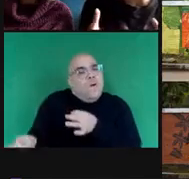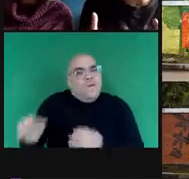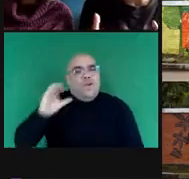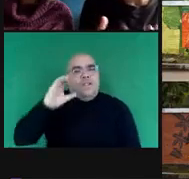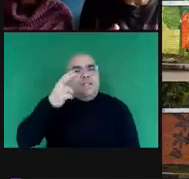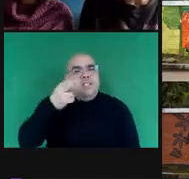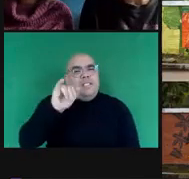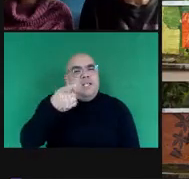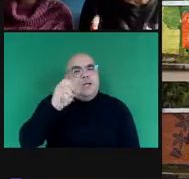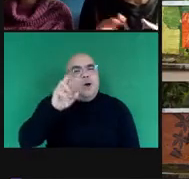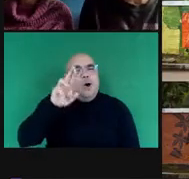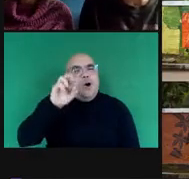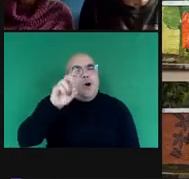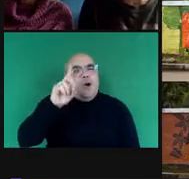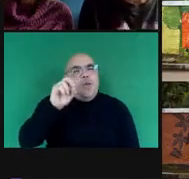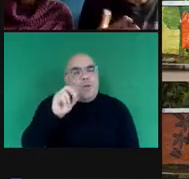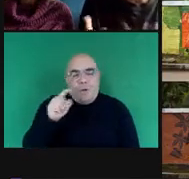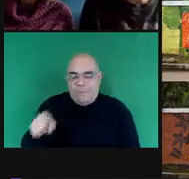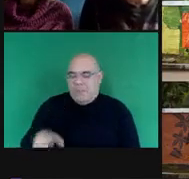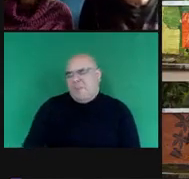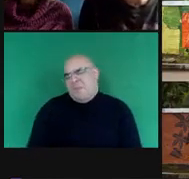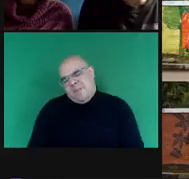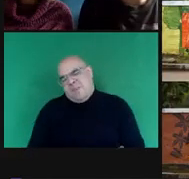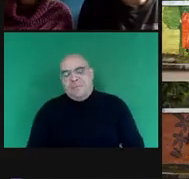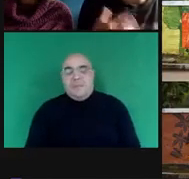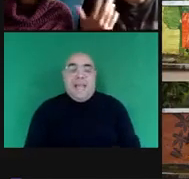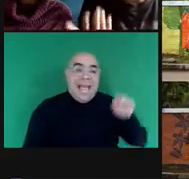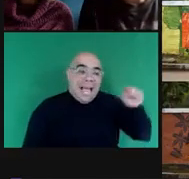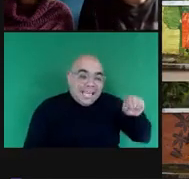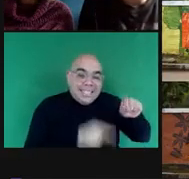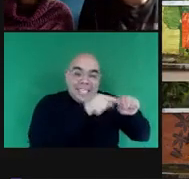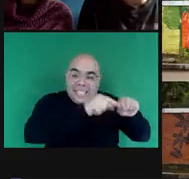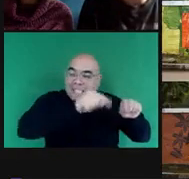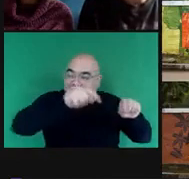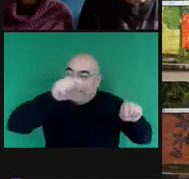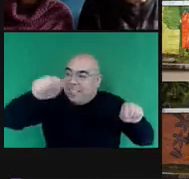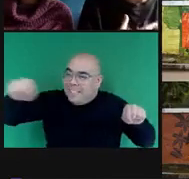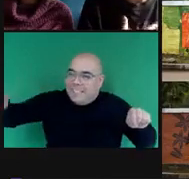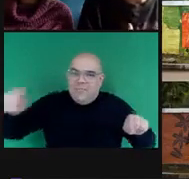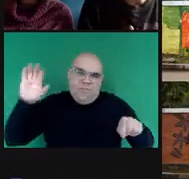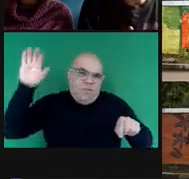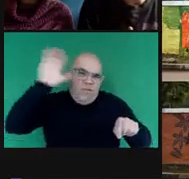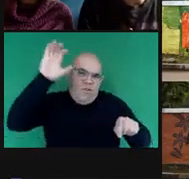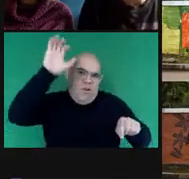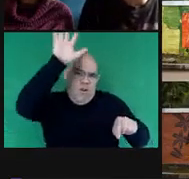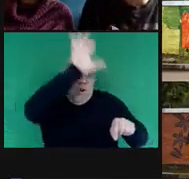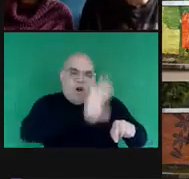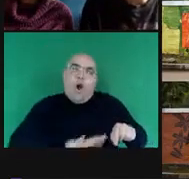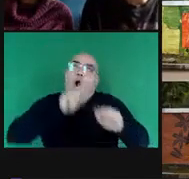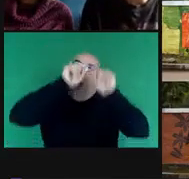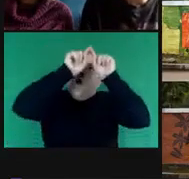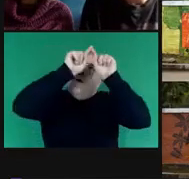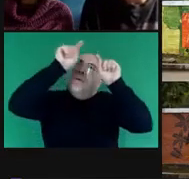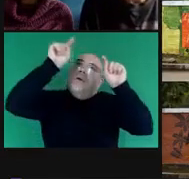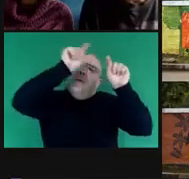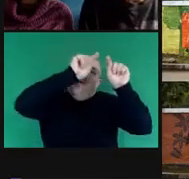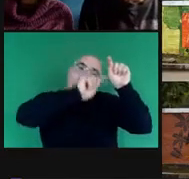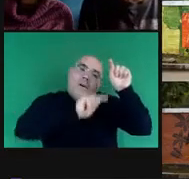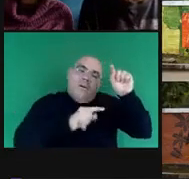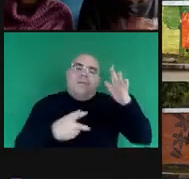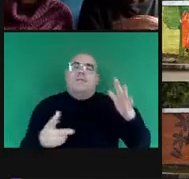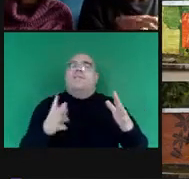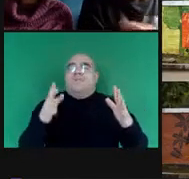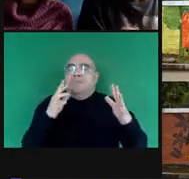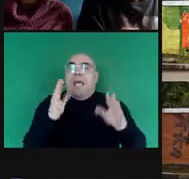un proceso donde nos reunimos, diseñamos juntos, hablamos del contexto, de lo que sentimos, de lo que entendemos y